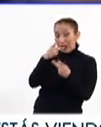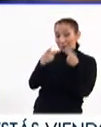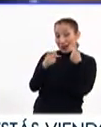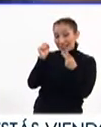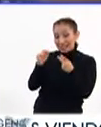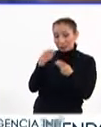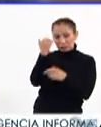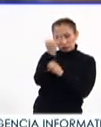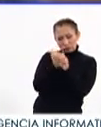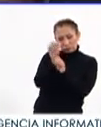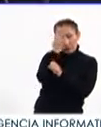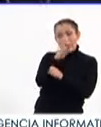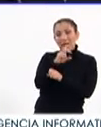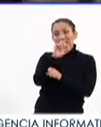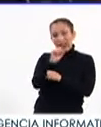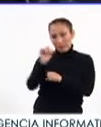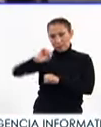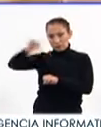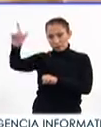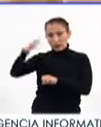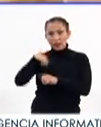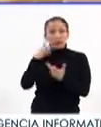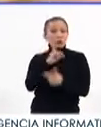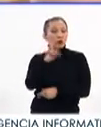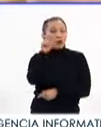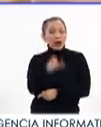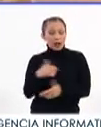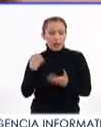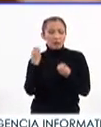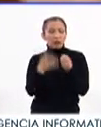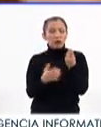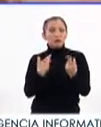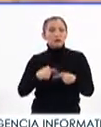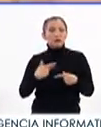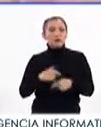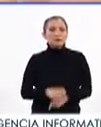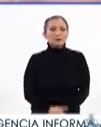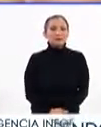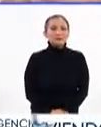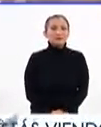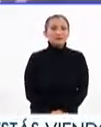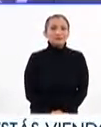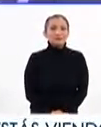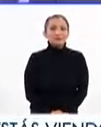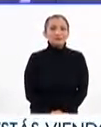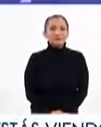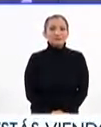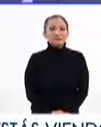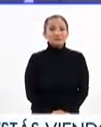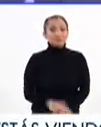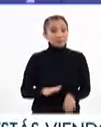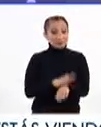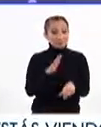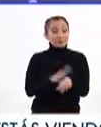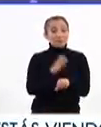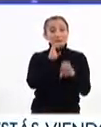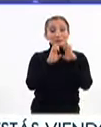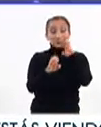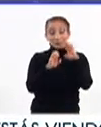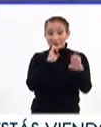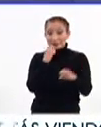estudio de esta que Vera, como profesional y como mujer, aporta a la sociedad. Pues excelente